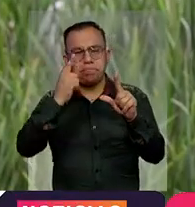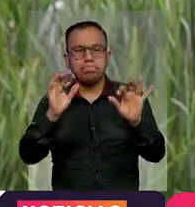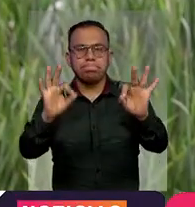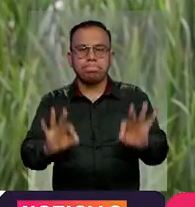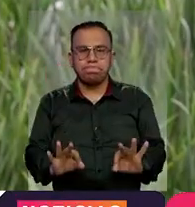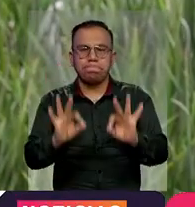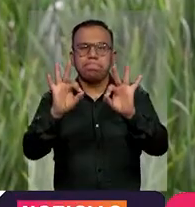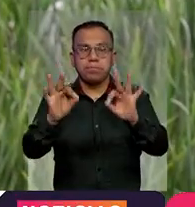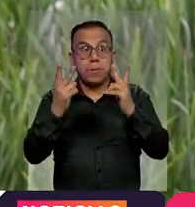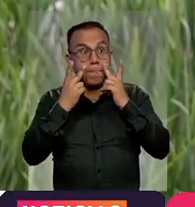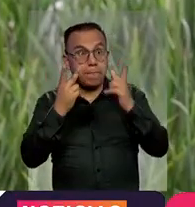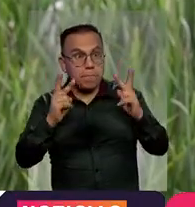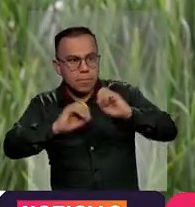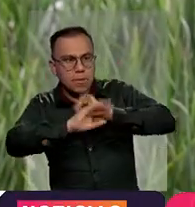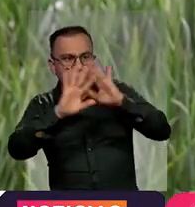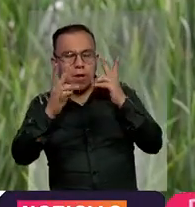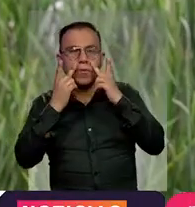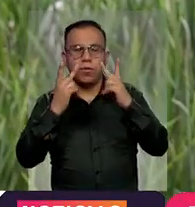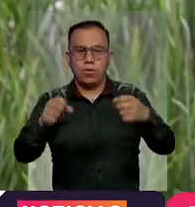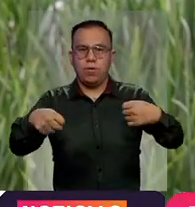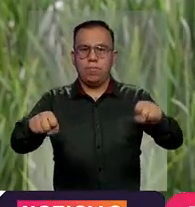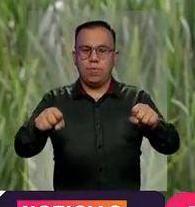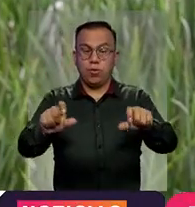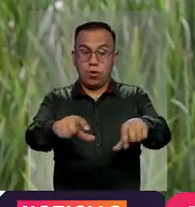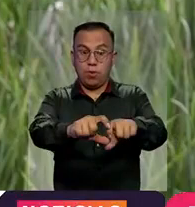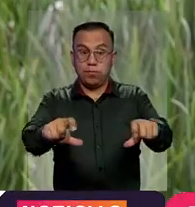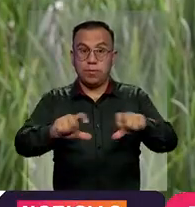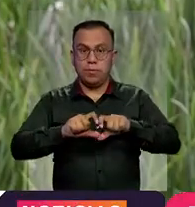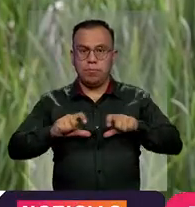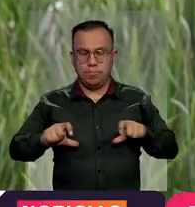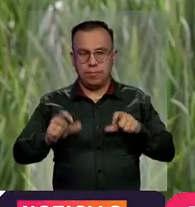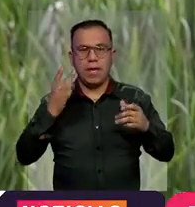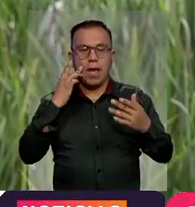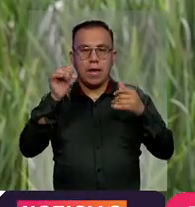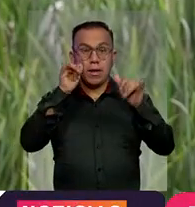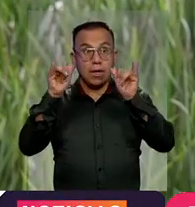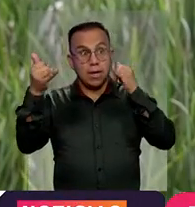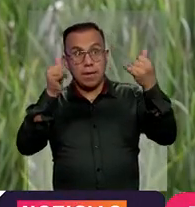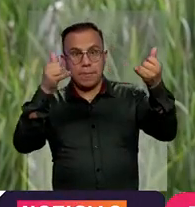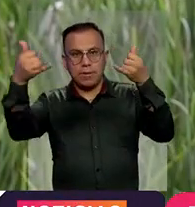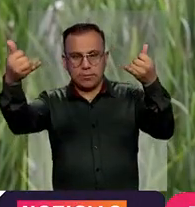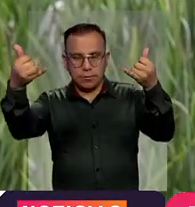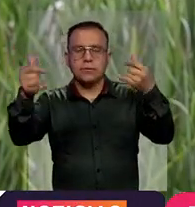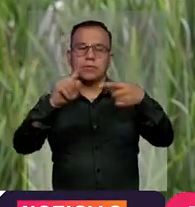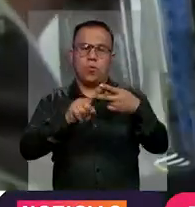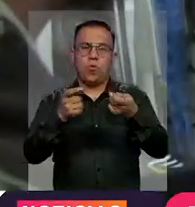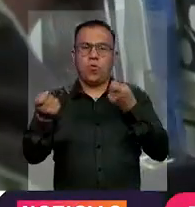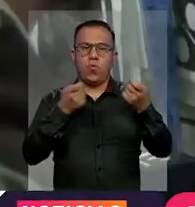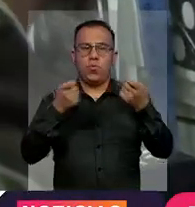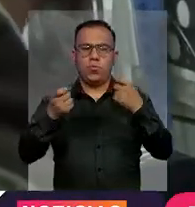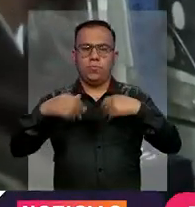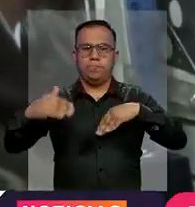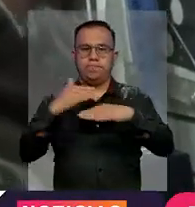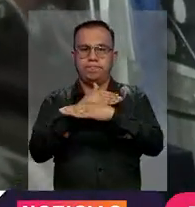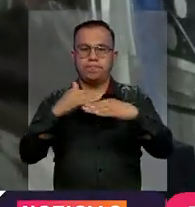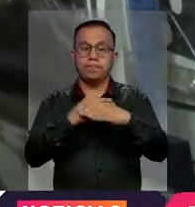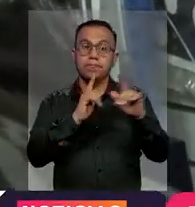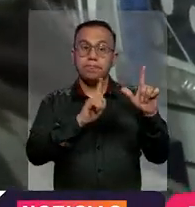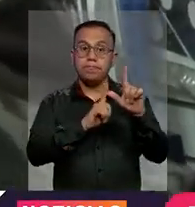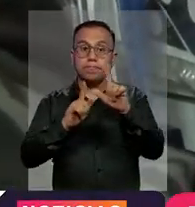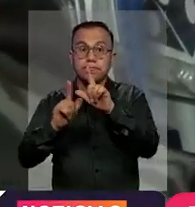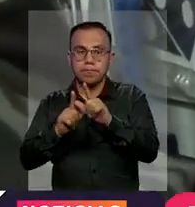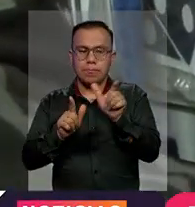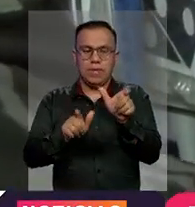mejor visualización de la placa del motociclista desde las cámaras de seguridad y en los controles en vía. Las letras y números